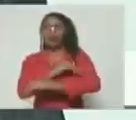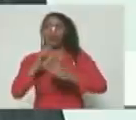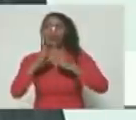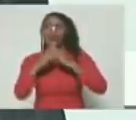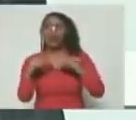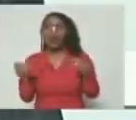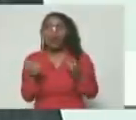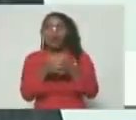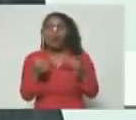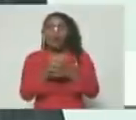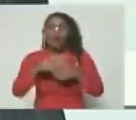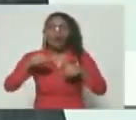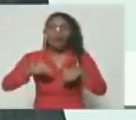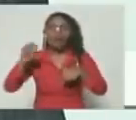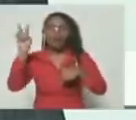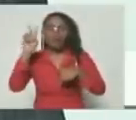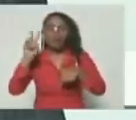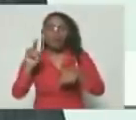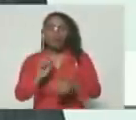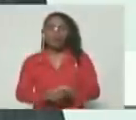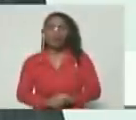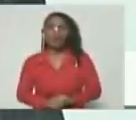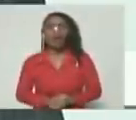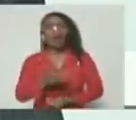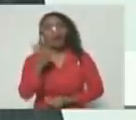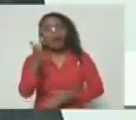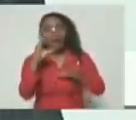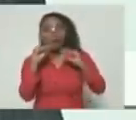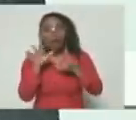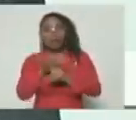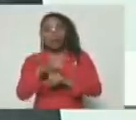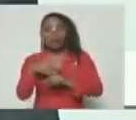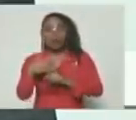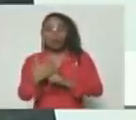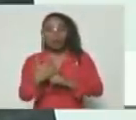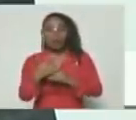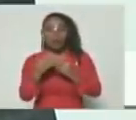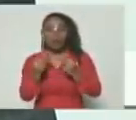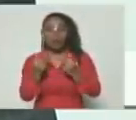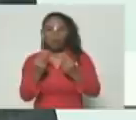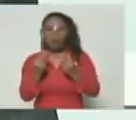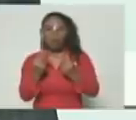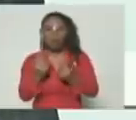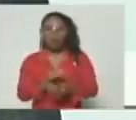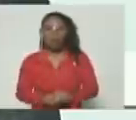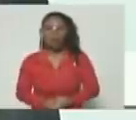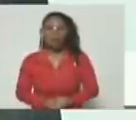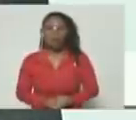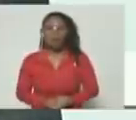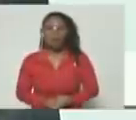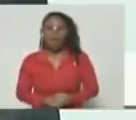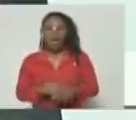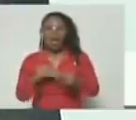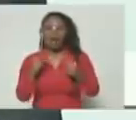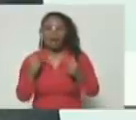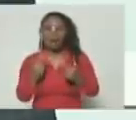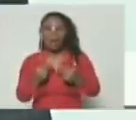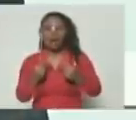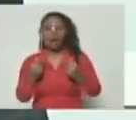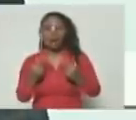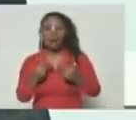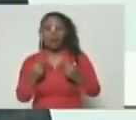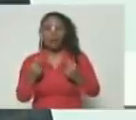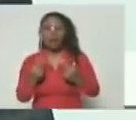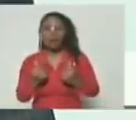los sectores de Venezuela. Usted habló de la situación económica. Economía, economía,